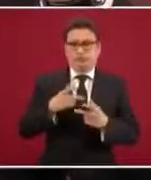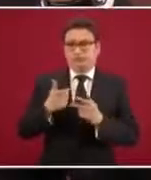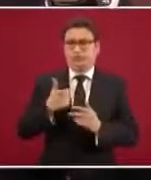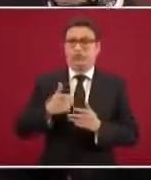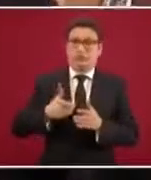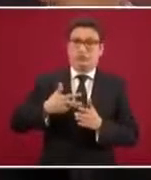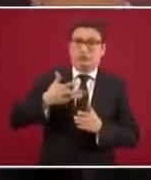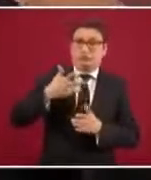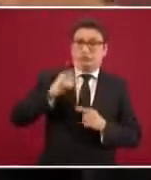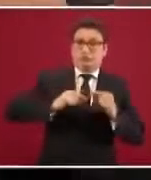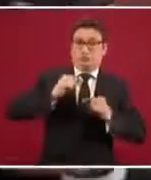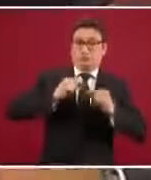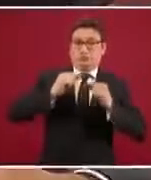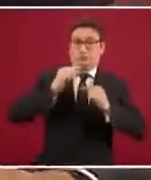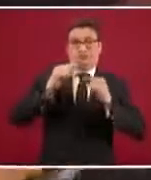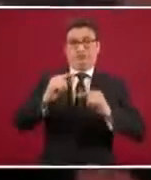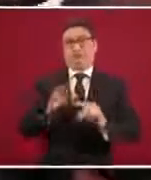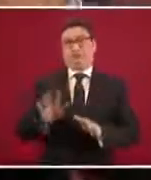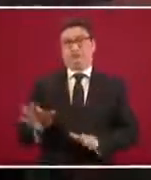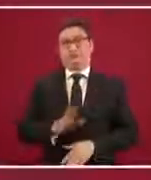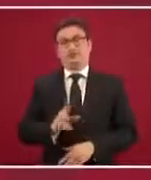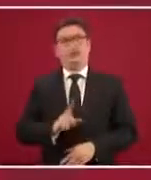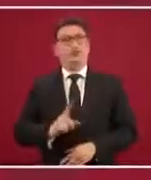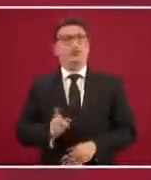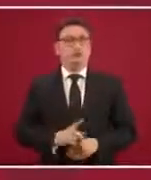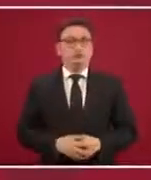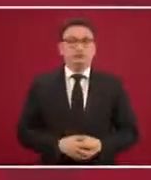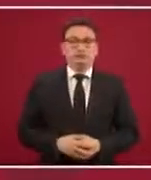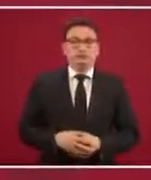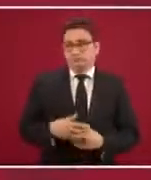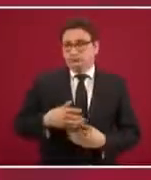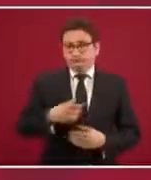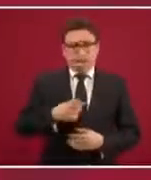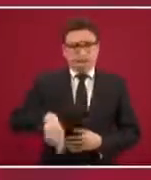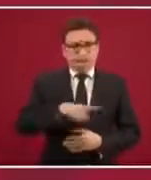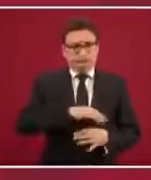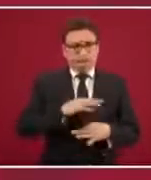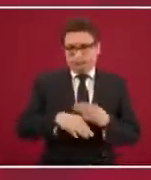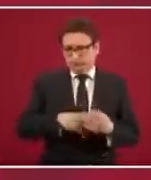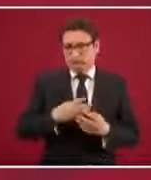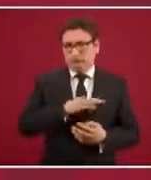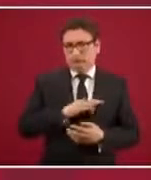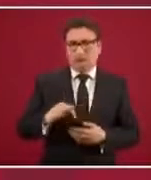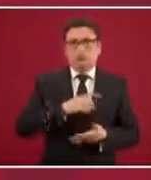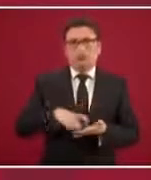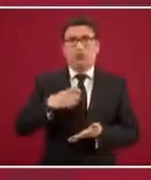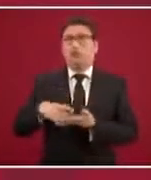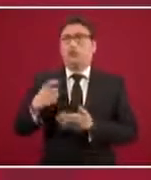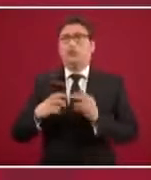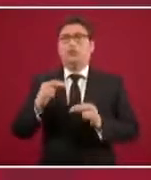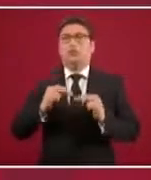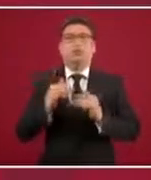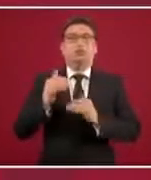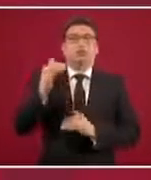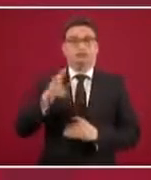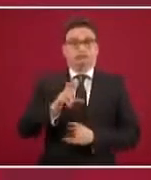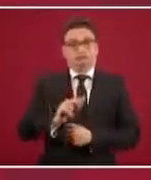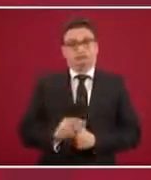más elevados y que puedan comprarlos los que tienen más posibilidad